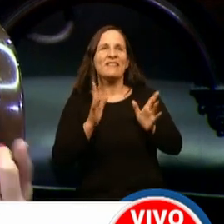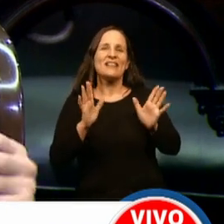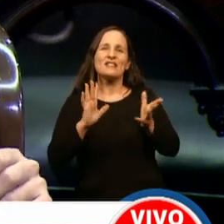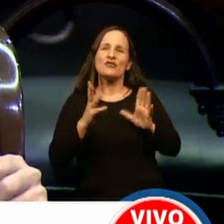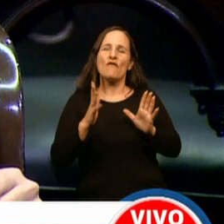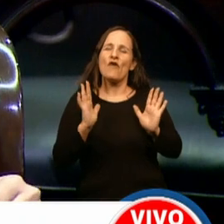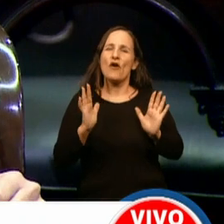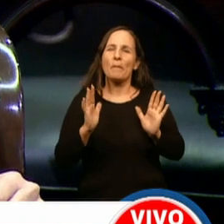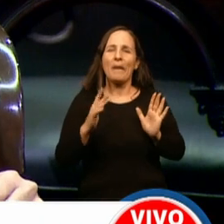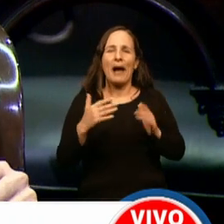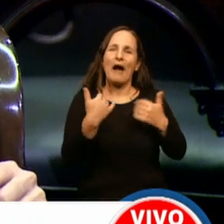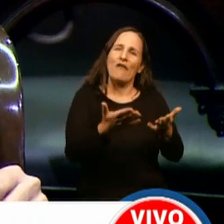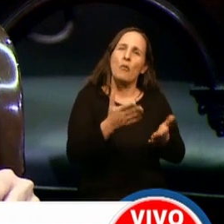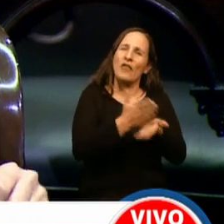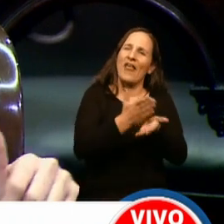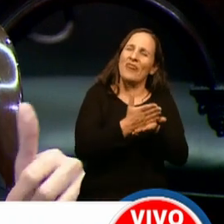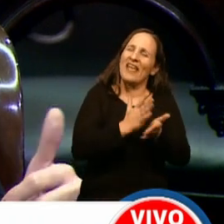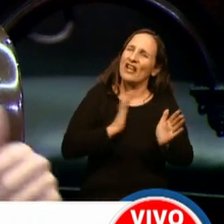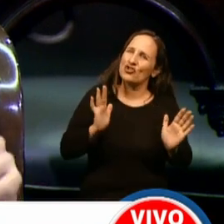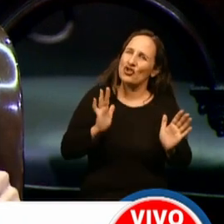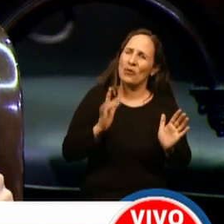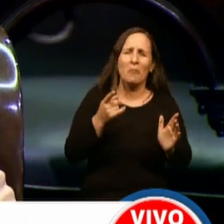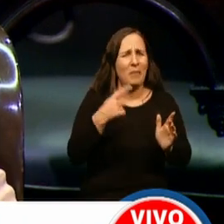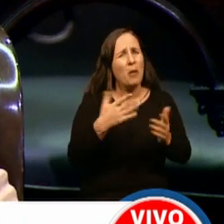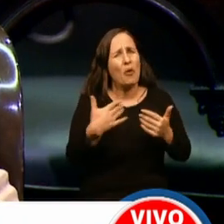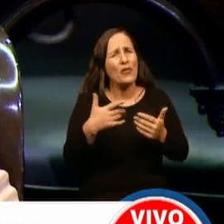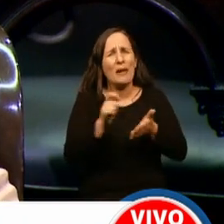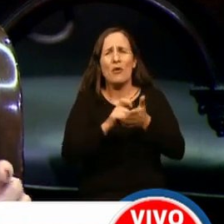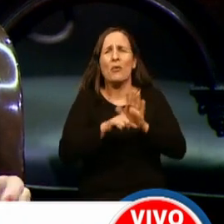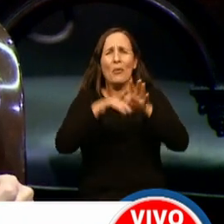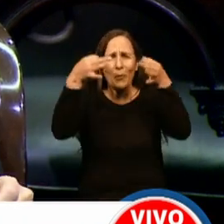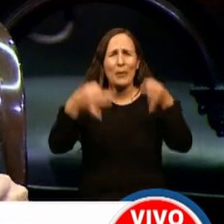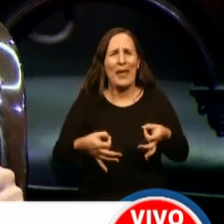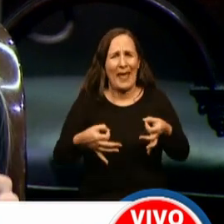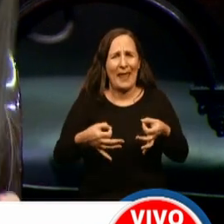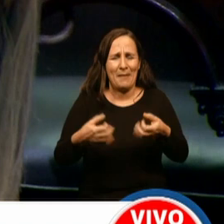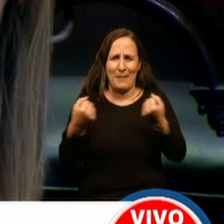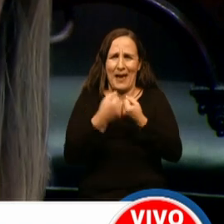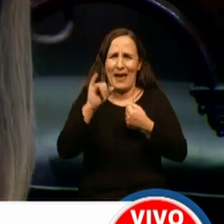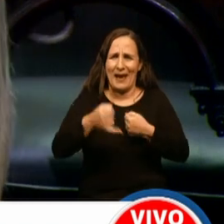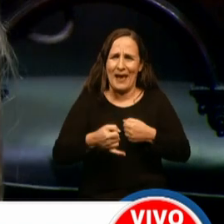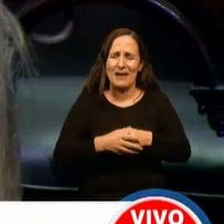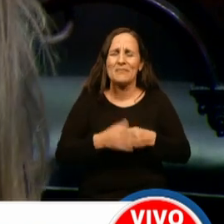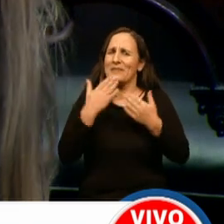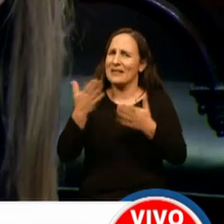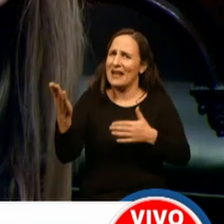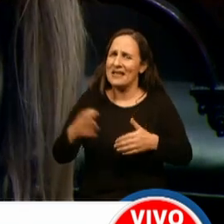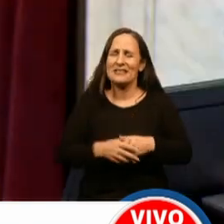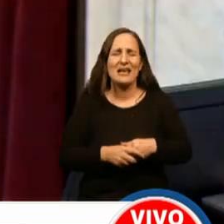defender otro derecho cuando podríamos hacerlo bien de manera compatible gracias gracias